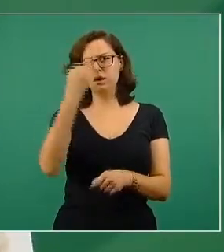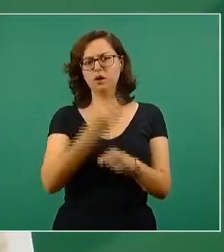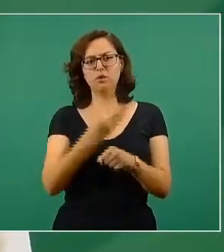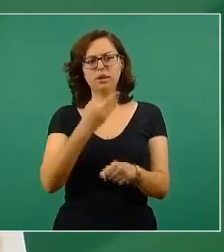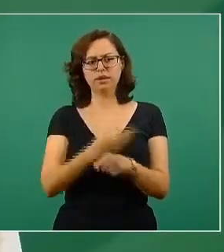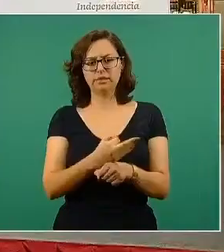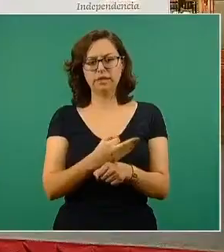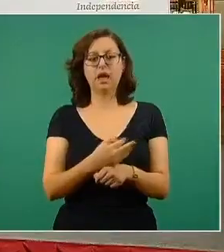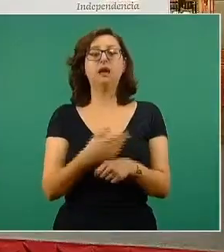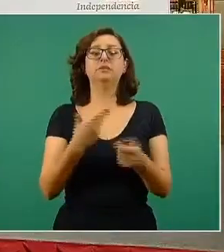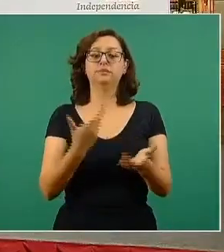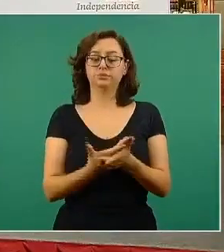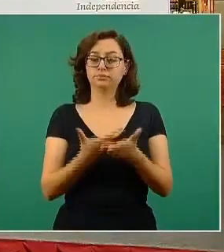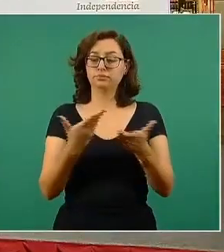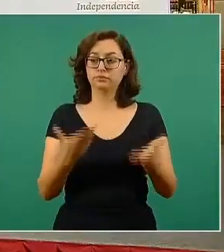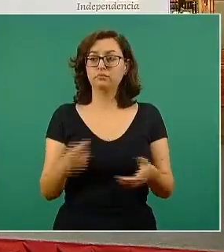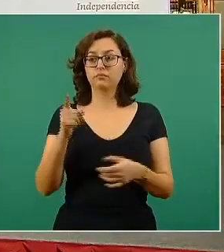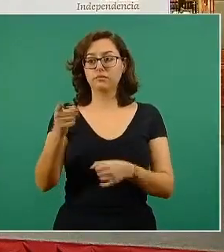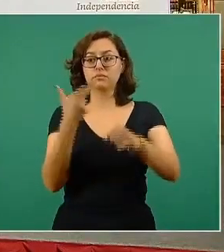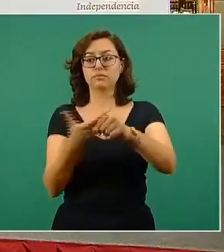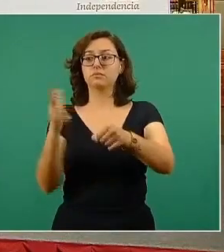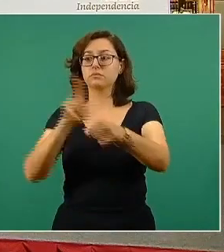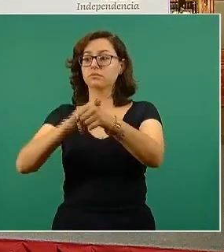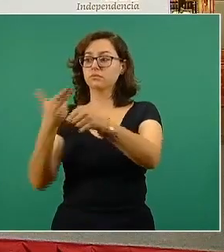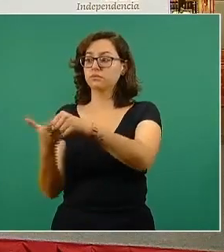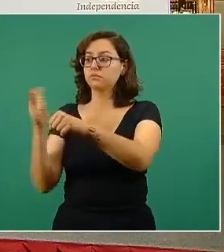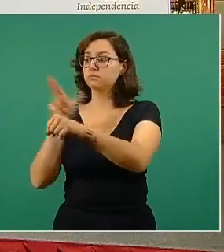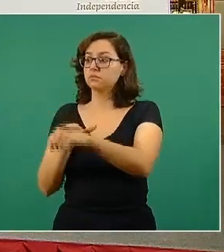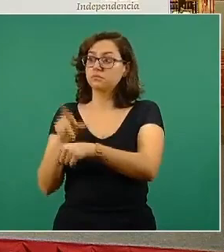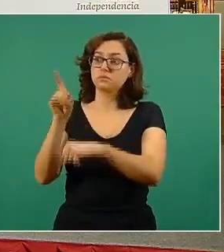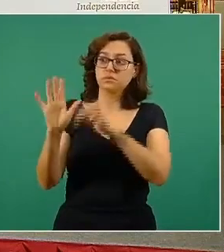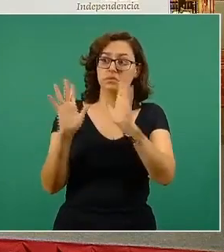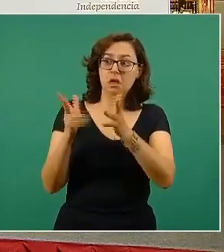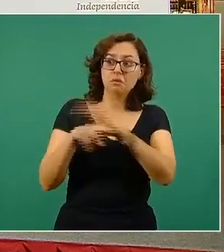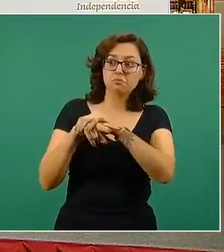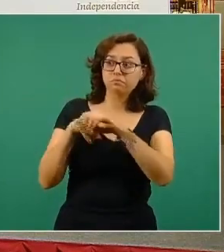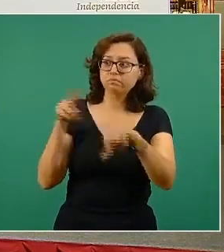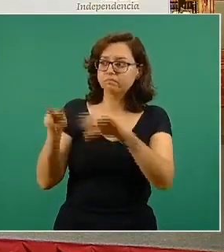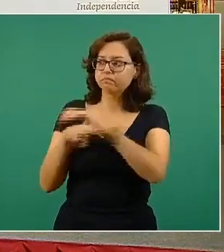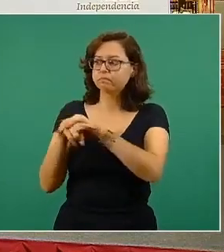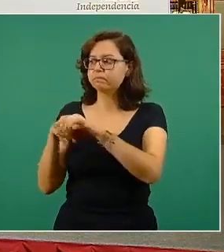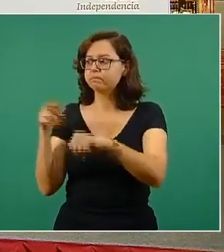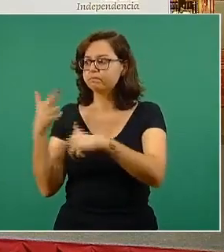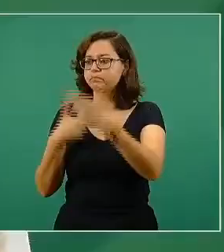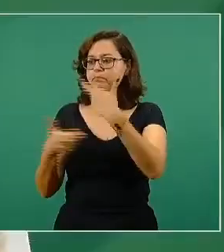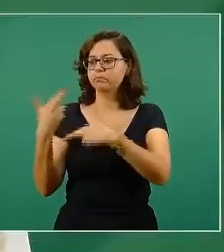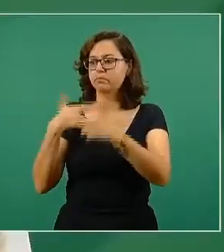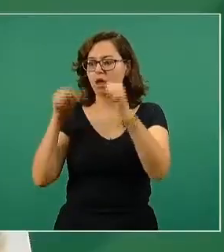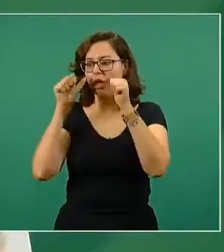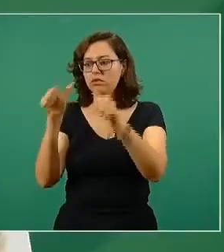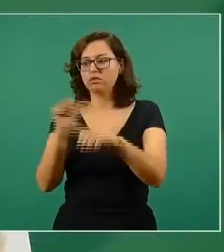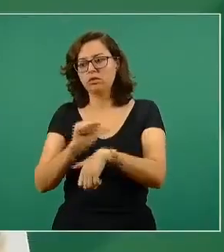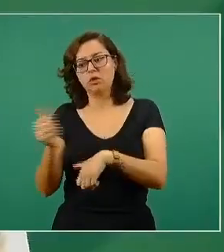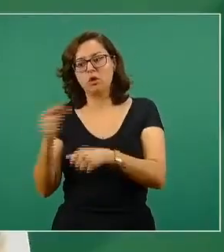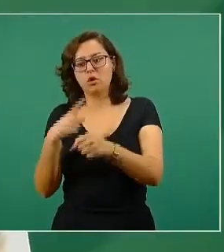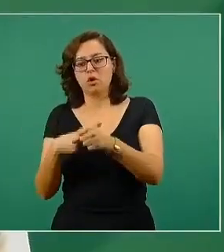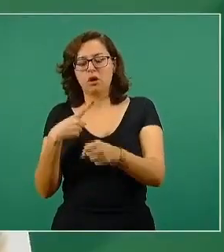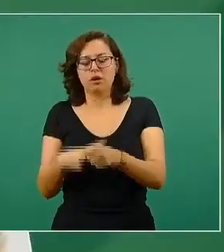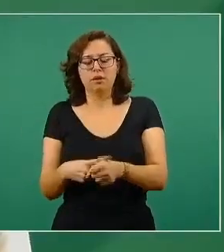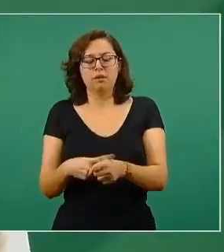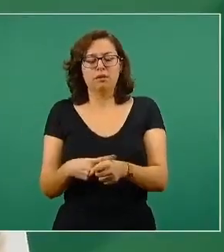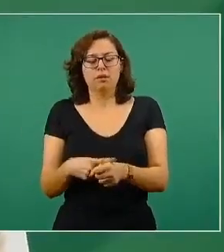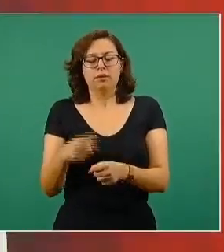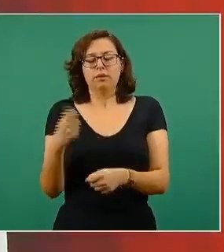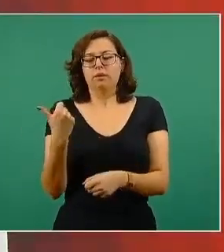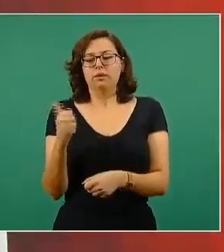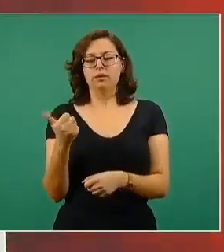conversión inversa o reordenamiento o reorientación en general, desde agosto de 2020, recordarán que aquí